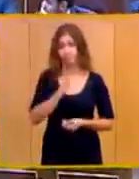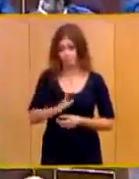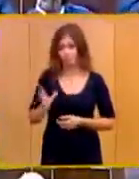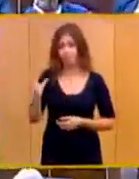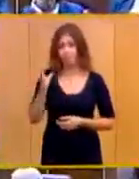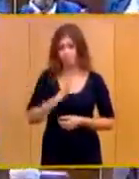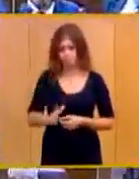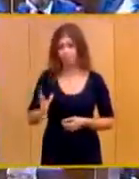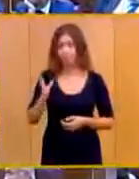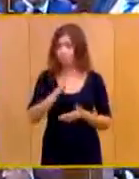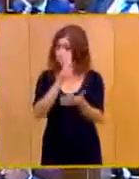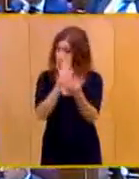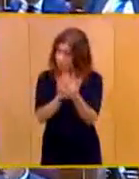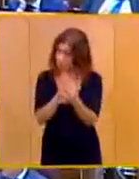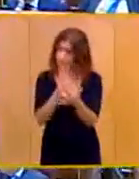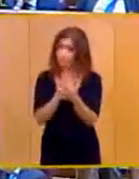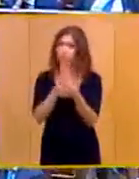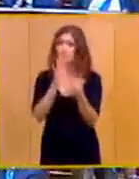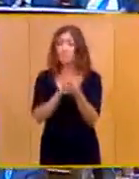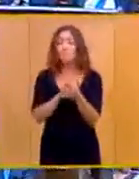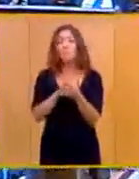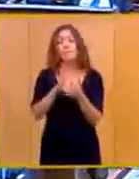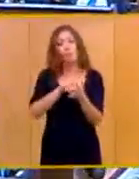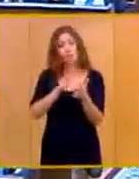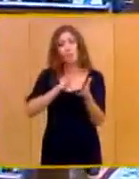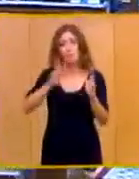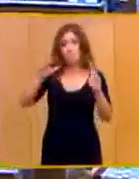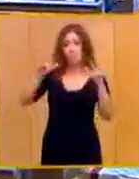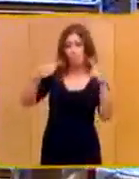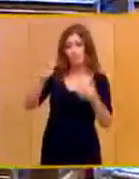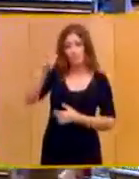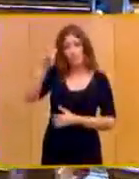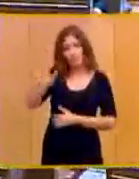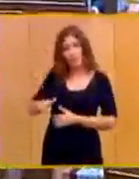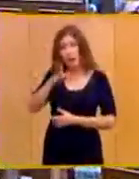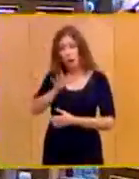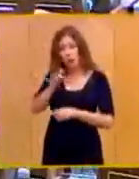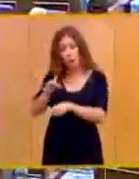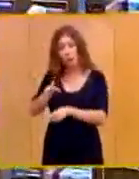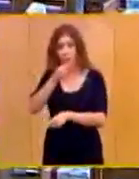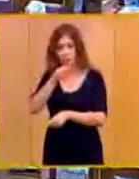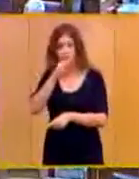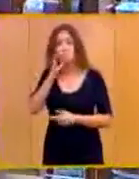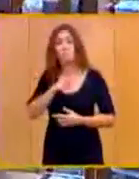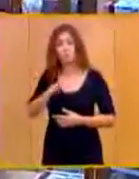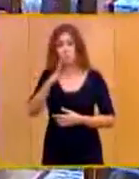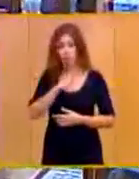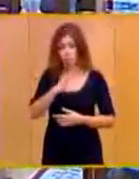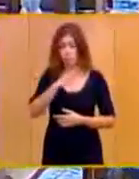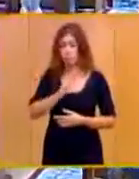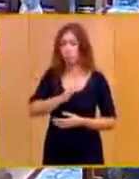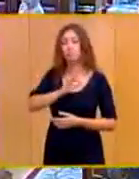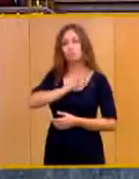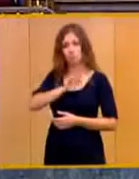de calmarse y permitir que use de la palabra el orador. Adelante, señor Rajoy.